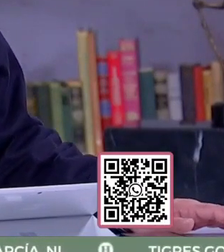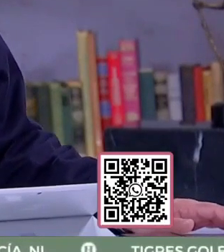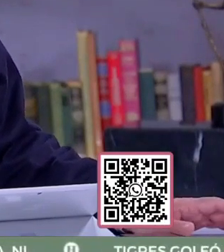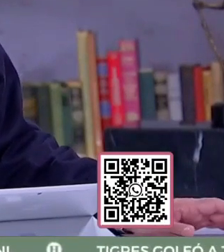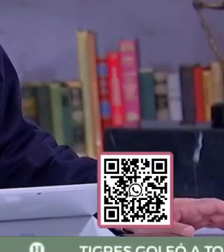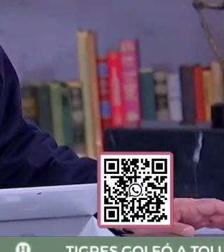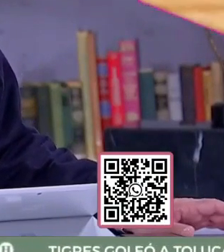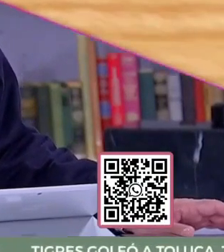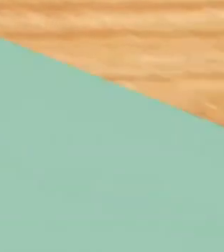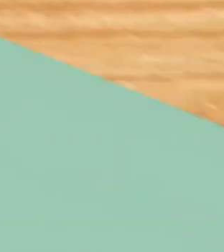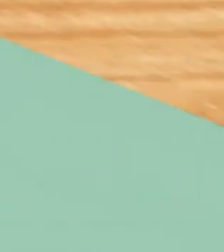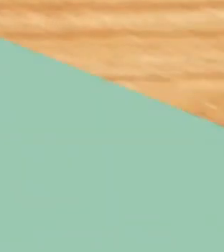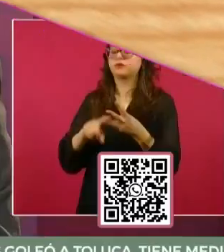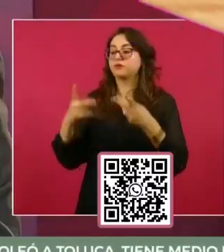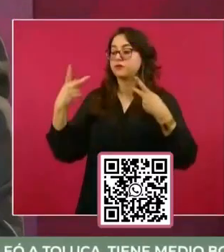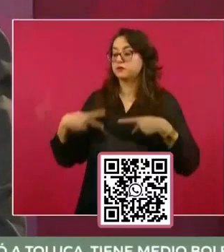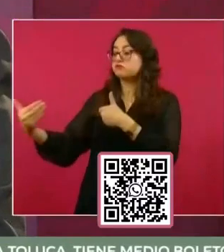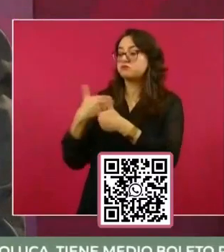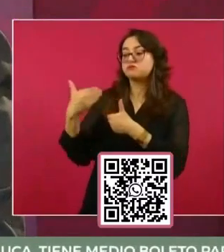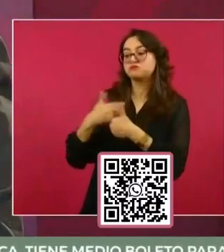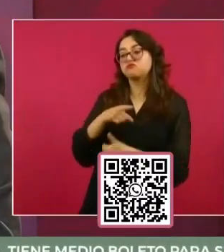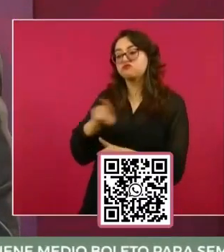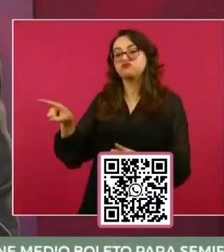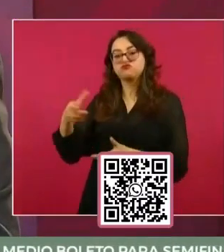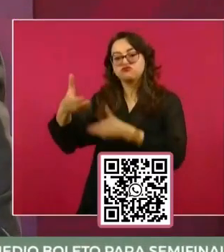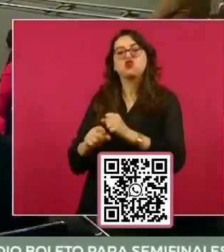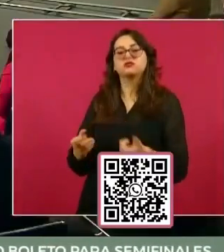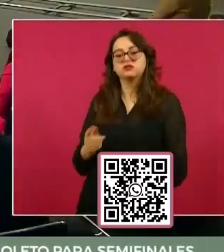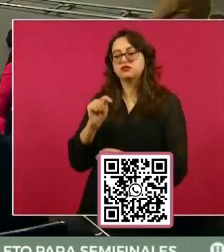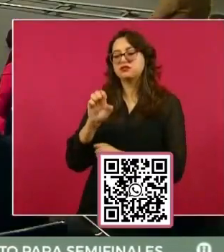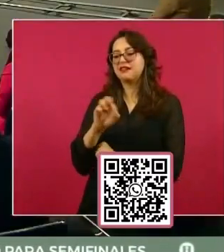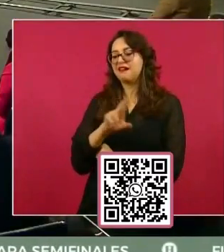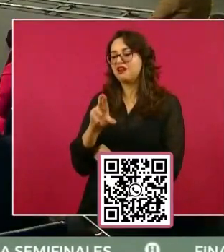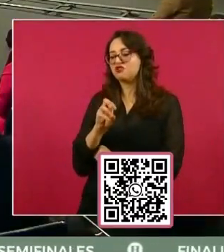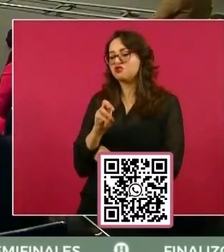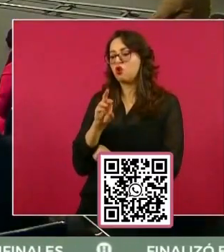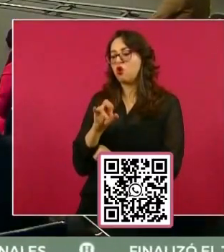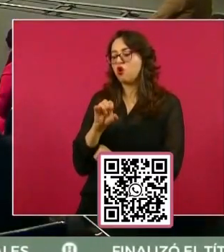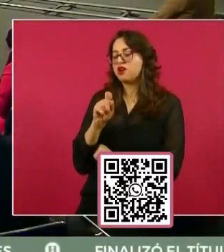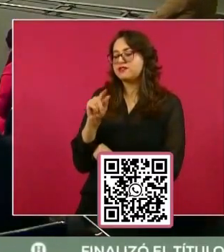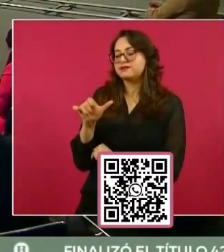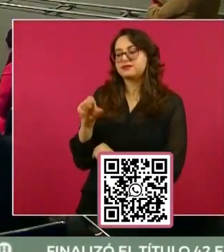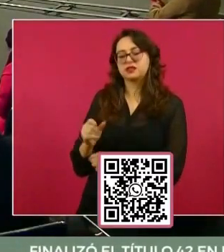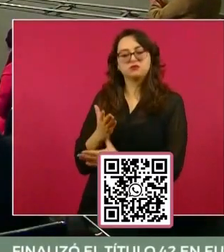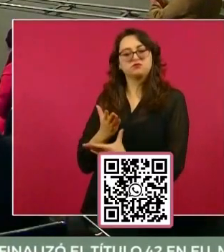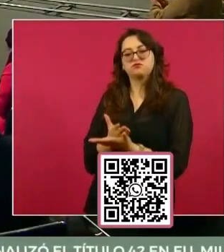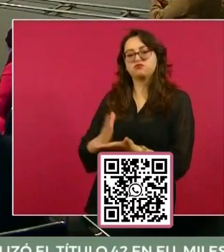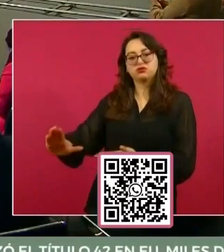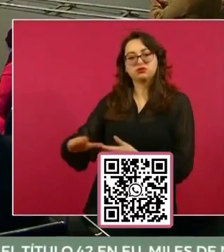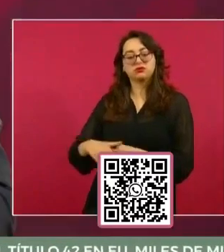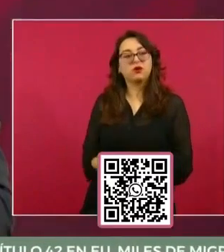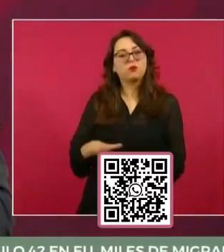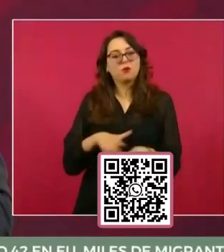pretexto. Se insiste por estos republicanos que el problema que están enfrentando del